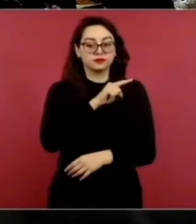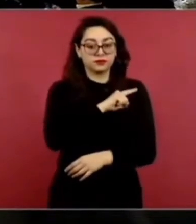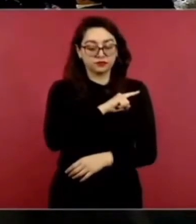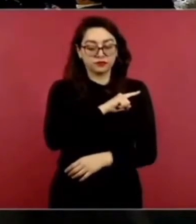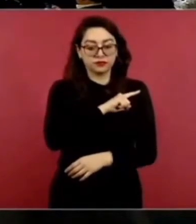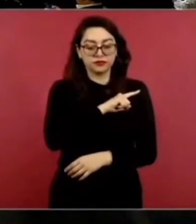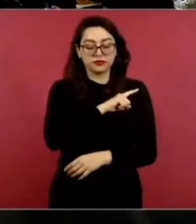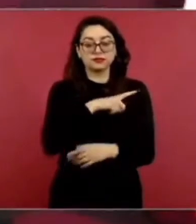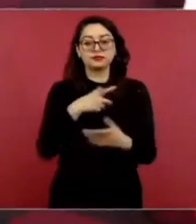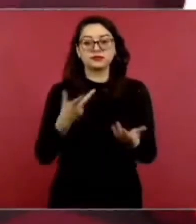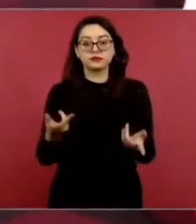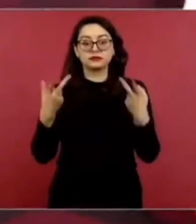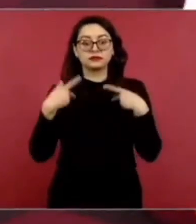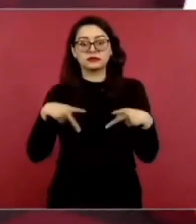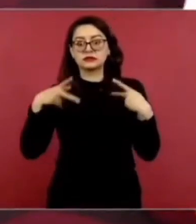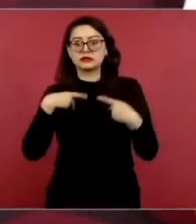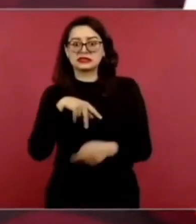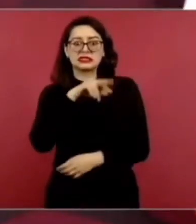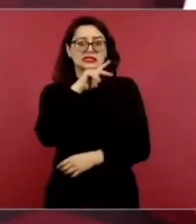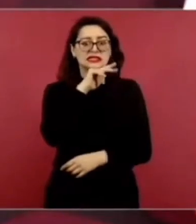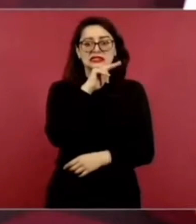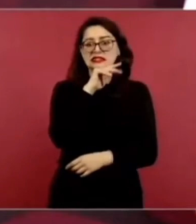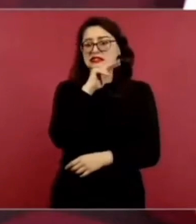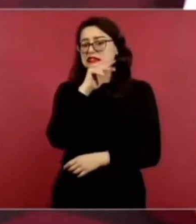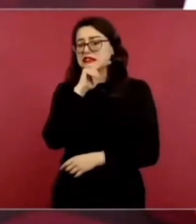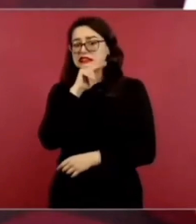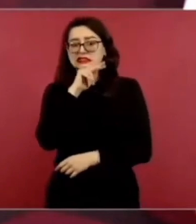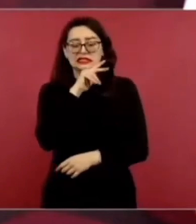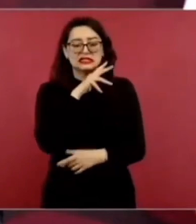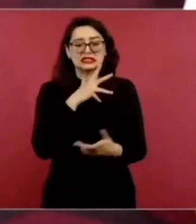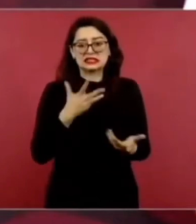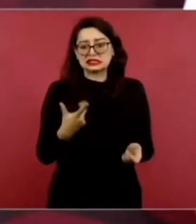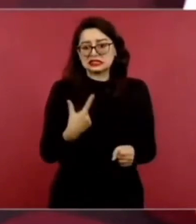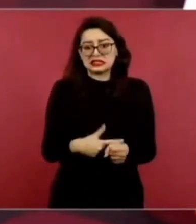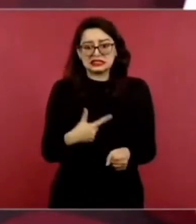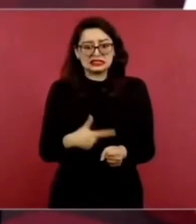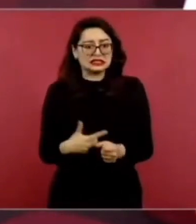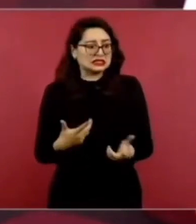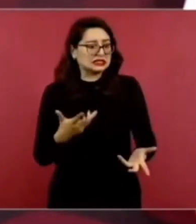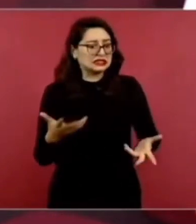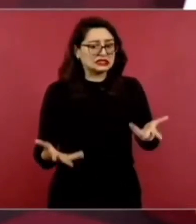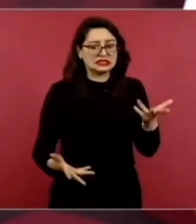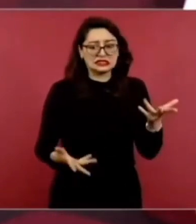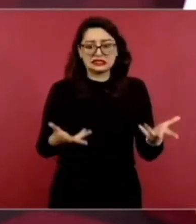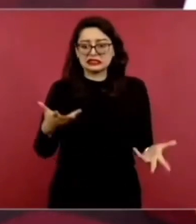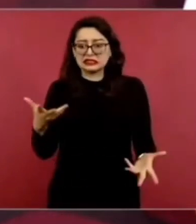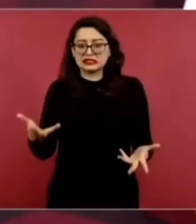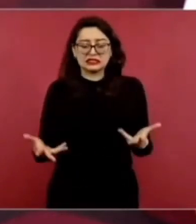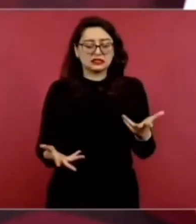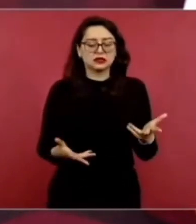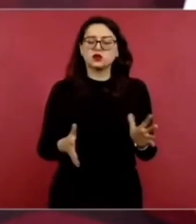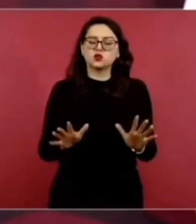de que la gente no esté angustiada, que si se enferma, ¿qué va a hacer?